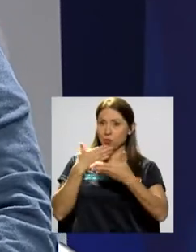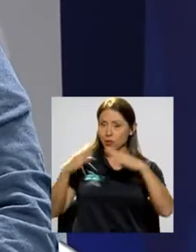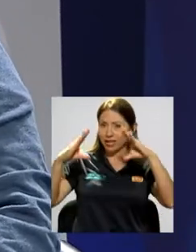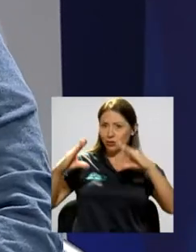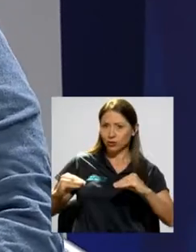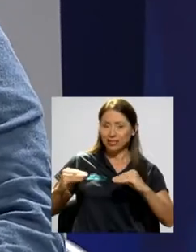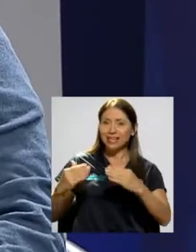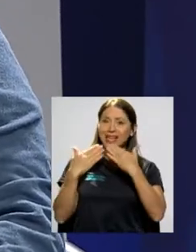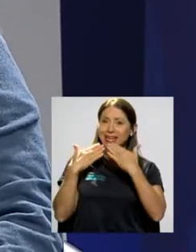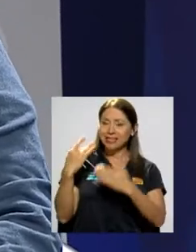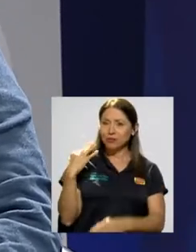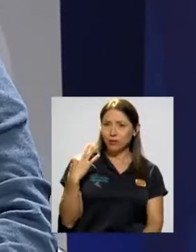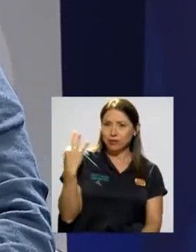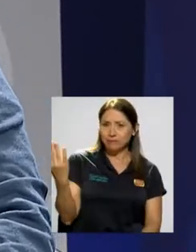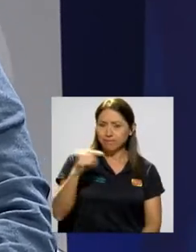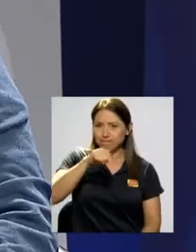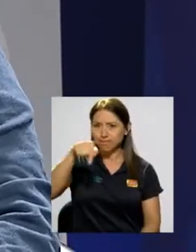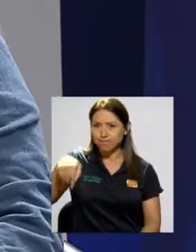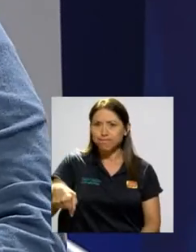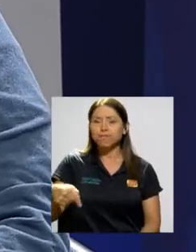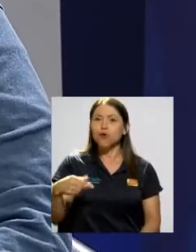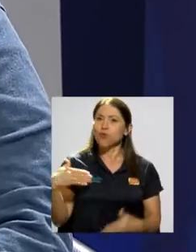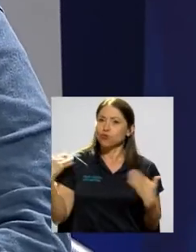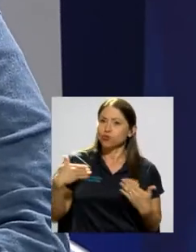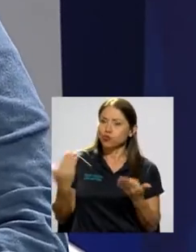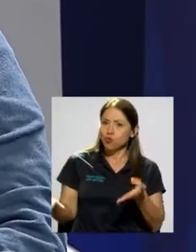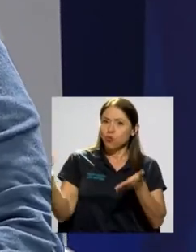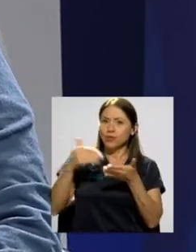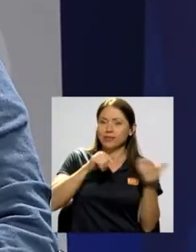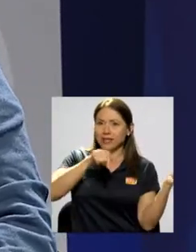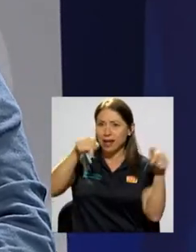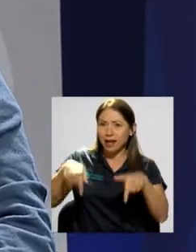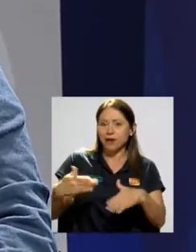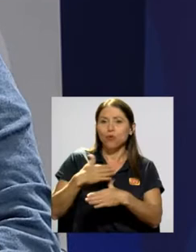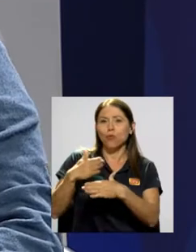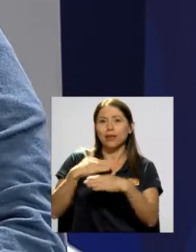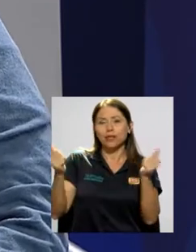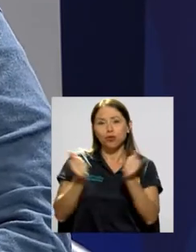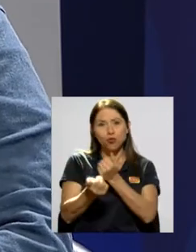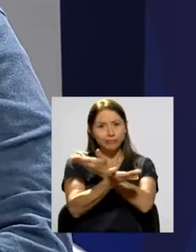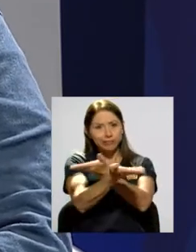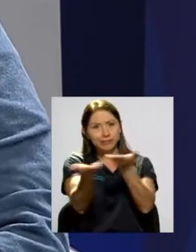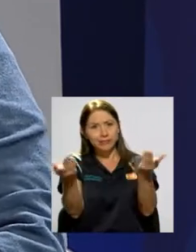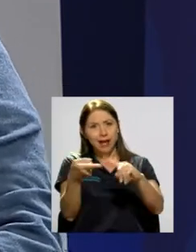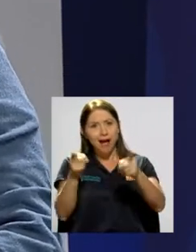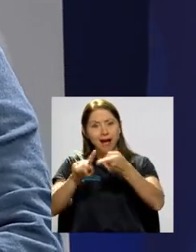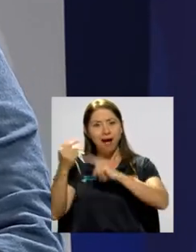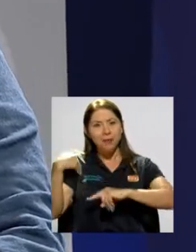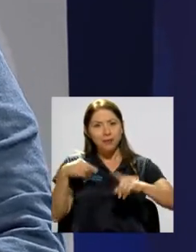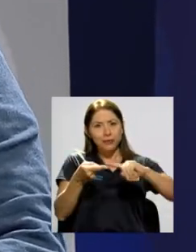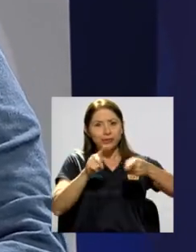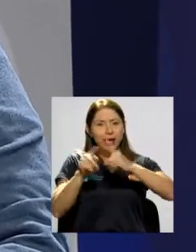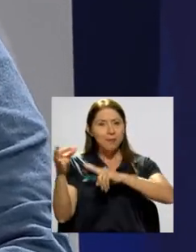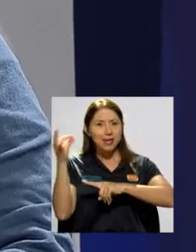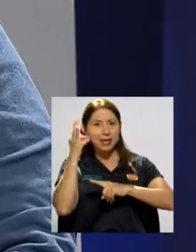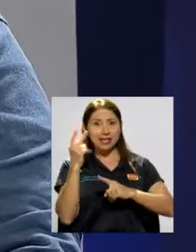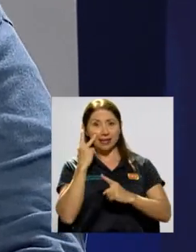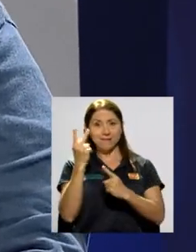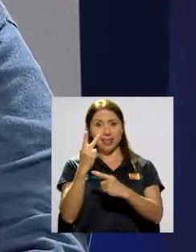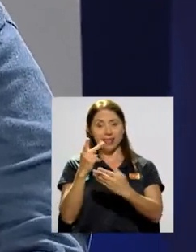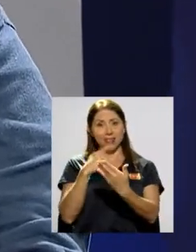noches, muchas gracias por la invitación. Un gusto estar acá de nuevo compartiendo con los amigos y amigas